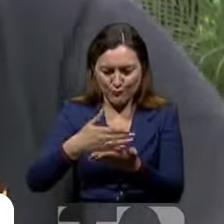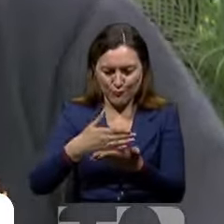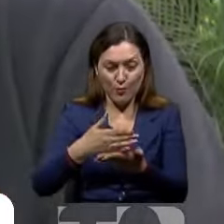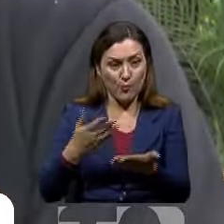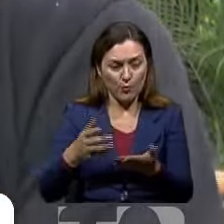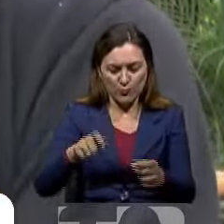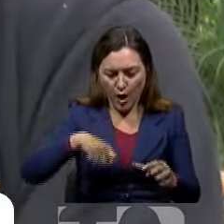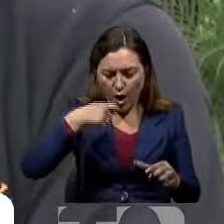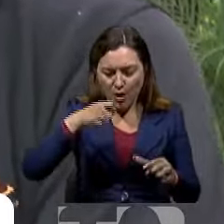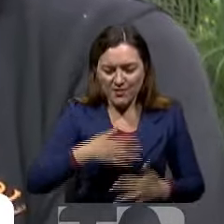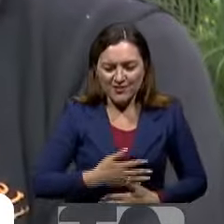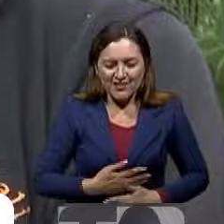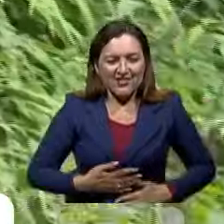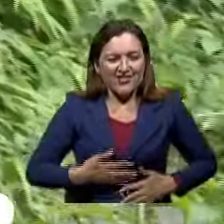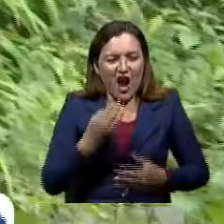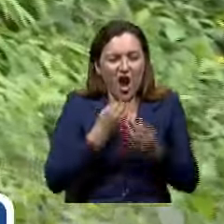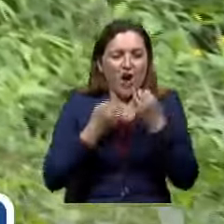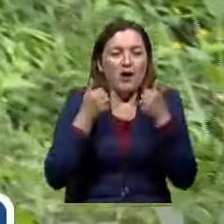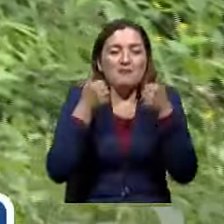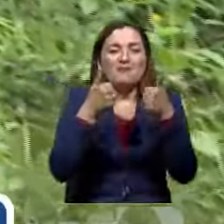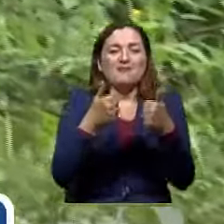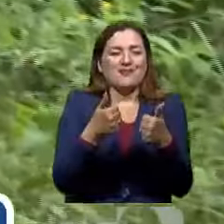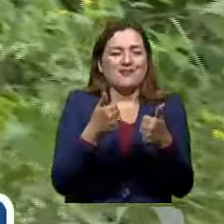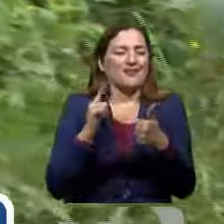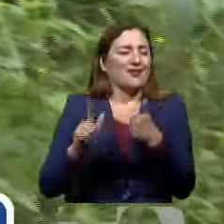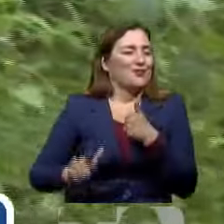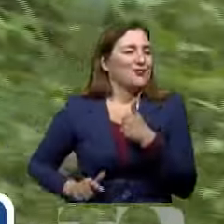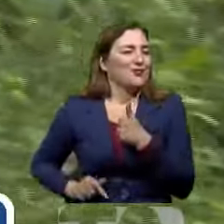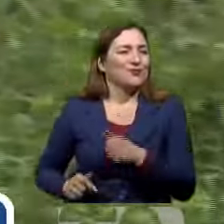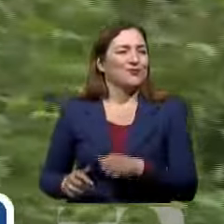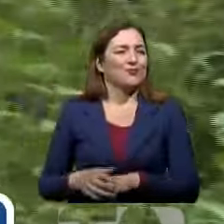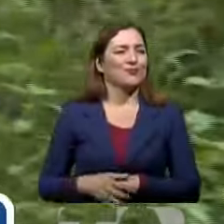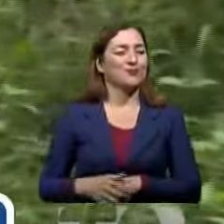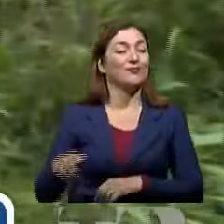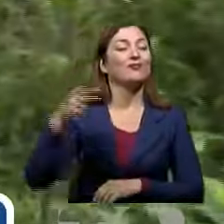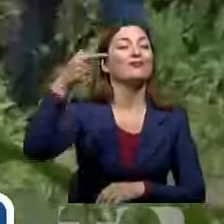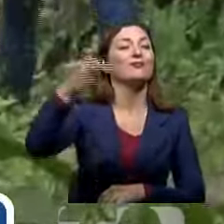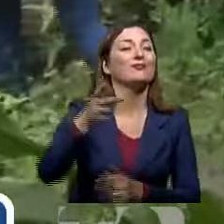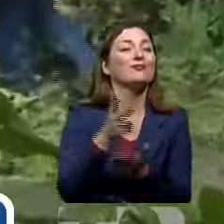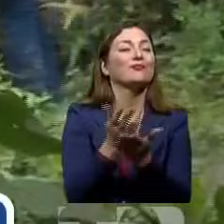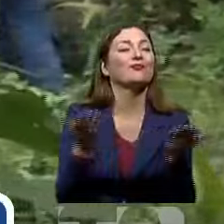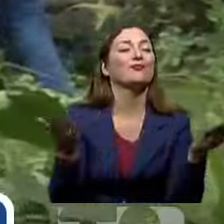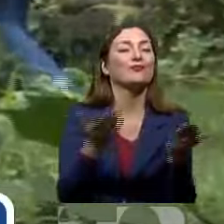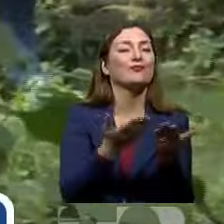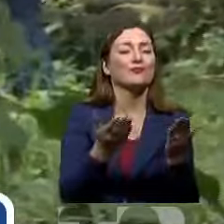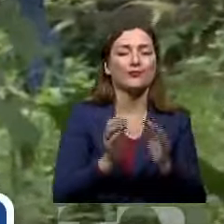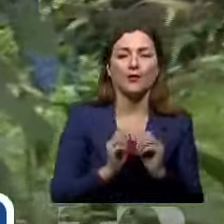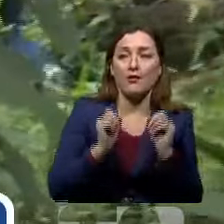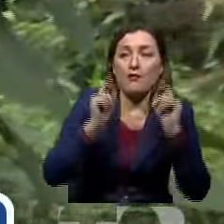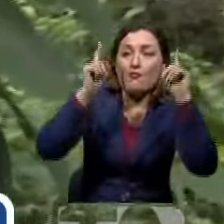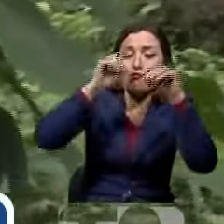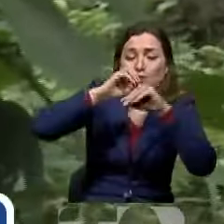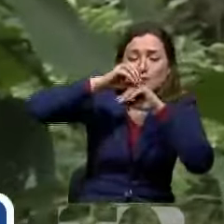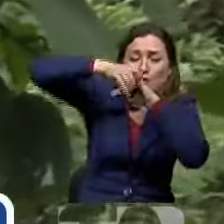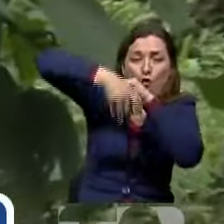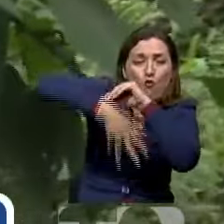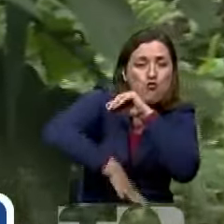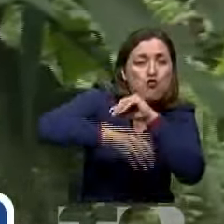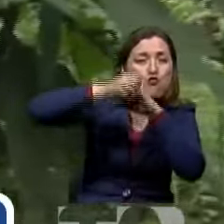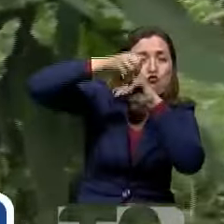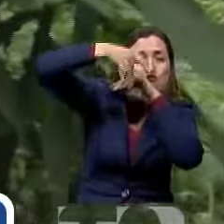nos rodea prácticamente es comestible. Como le decía, la siguiente parada nos llevó a la majestuosa cascada grande del